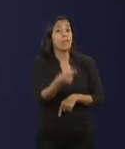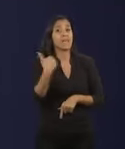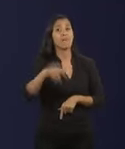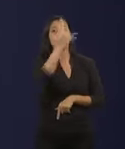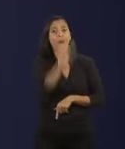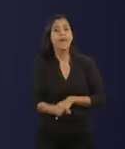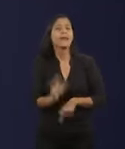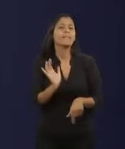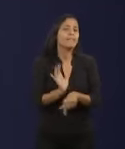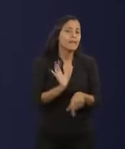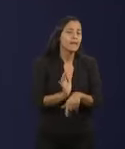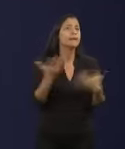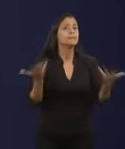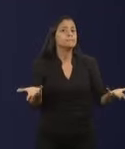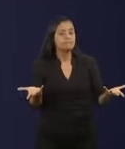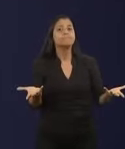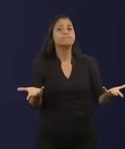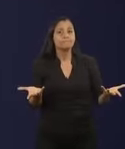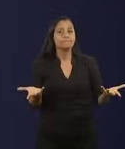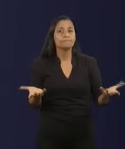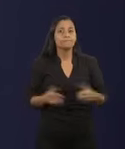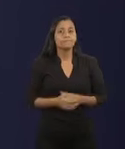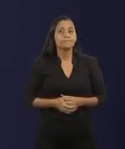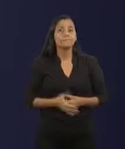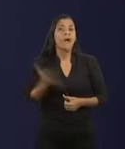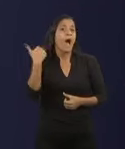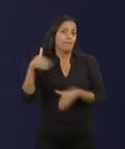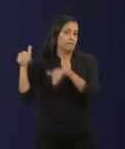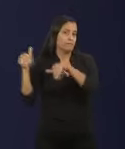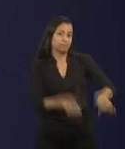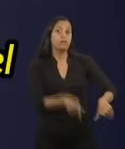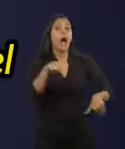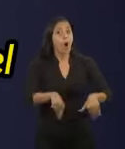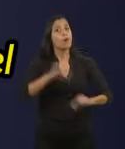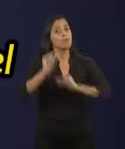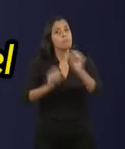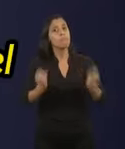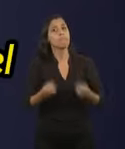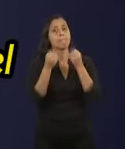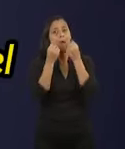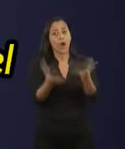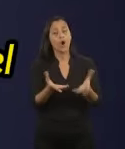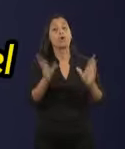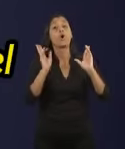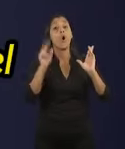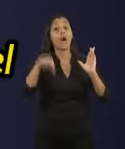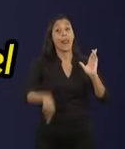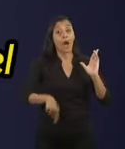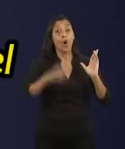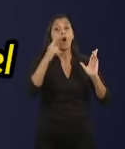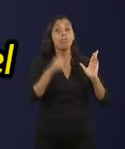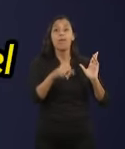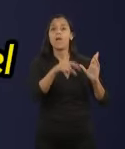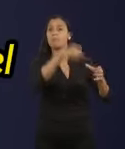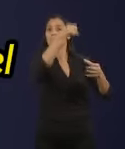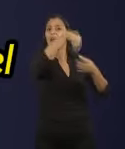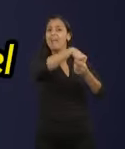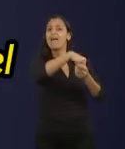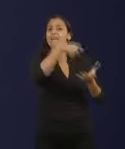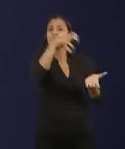definido como una Argentina absolutamente decadente Eh Así que esperemos que hoy sea el inicio de